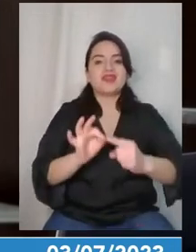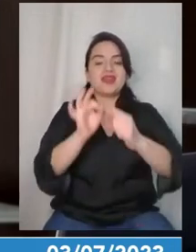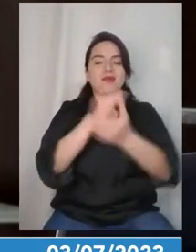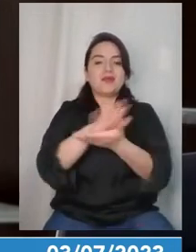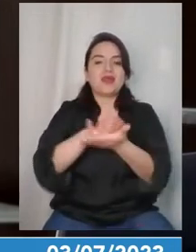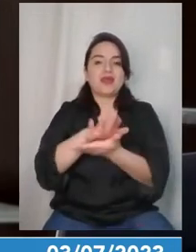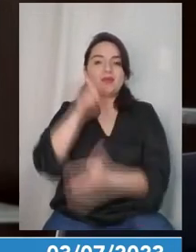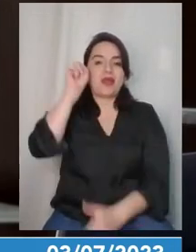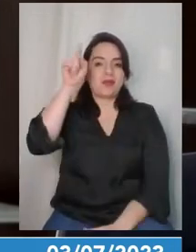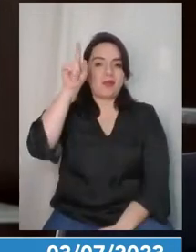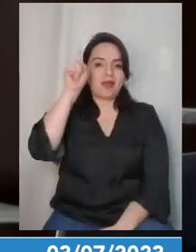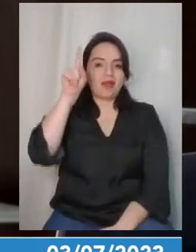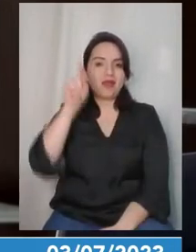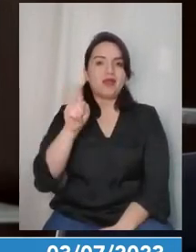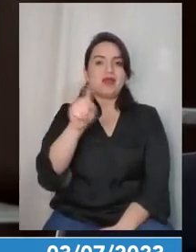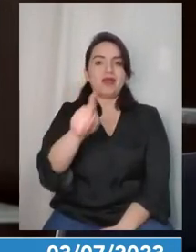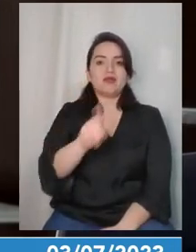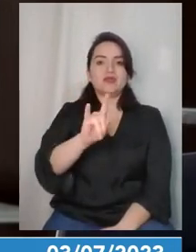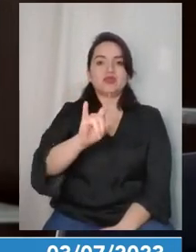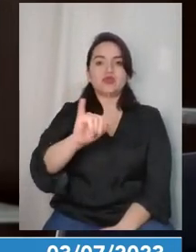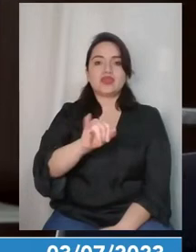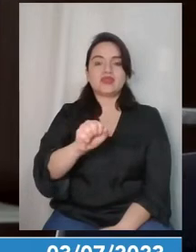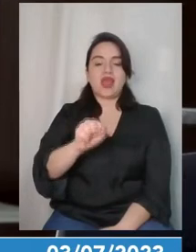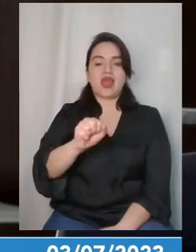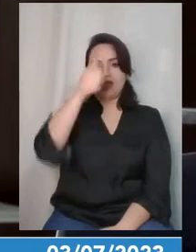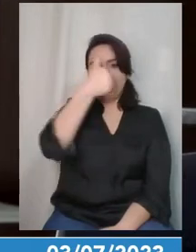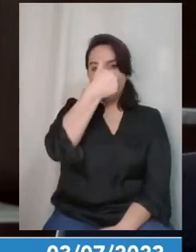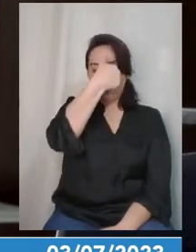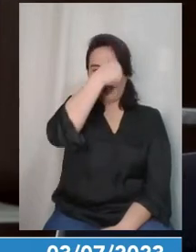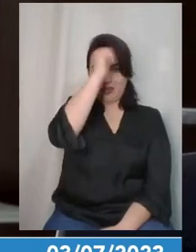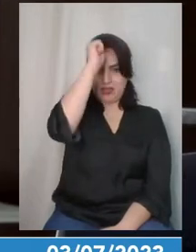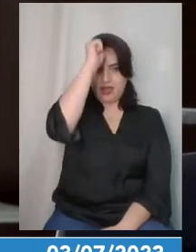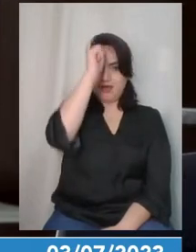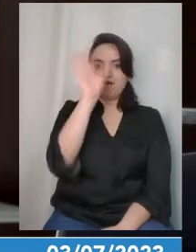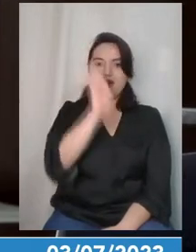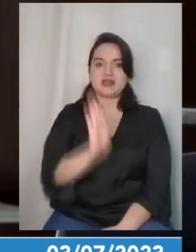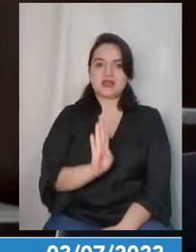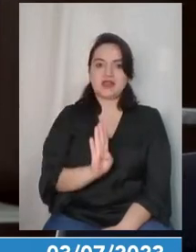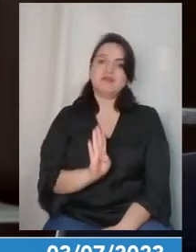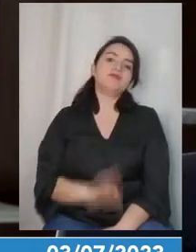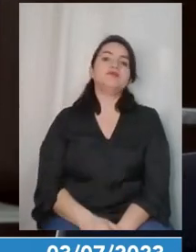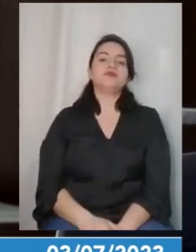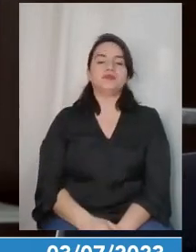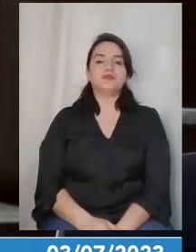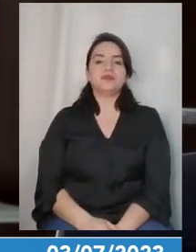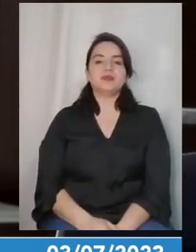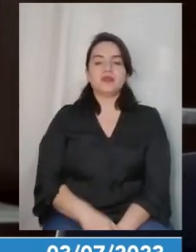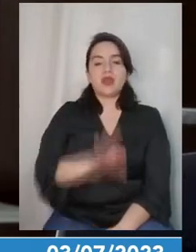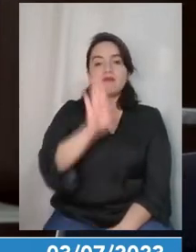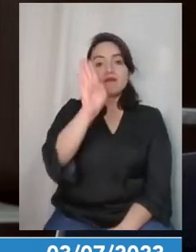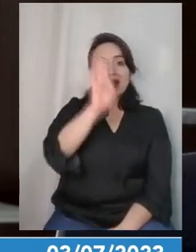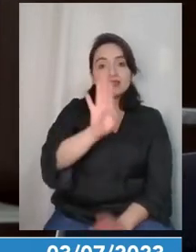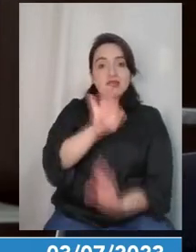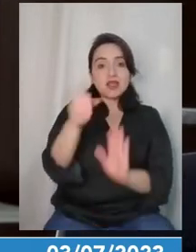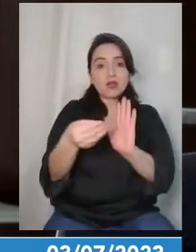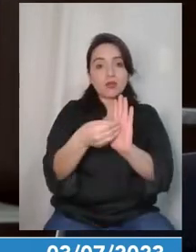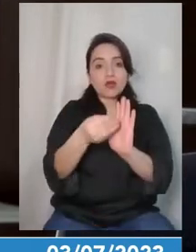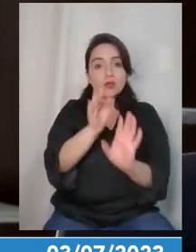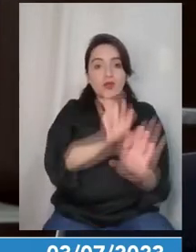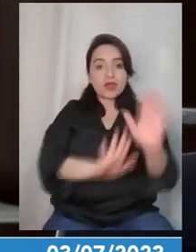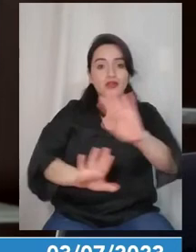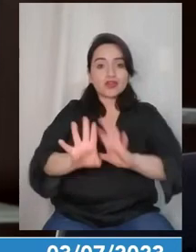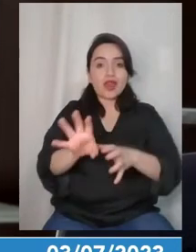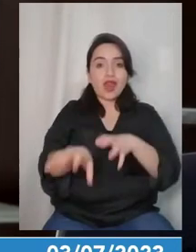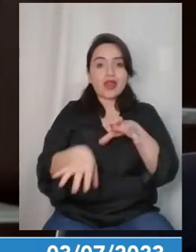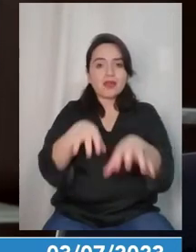Suiza, a India, a Brasil. Brasil, que incorporó la protección de los animales contra los tratos